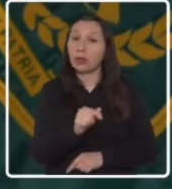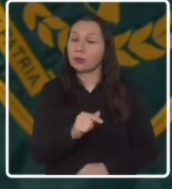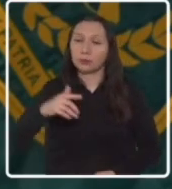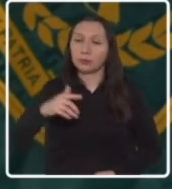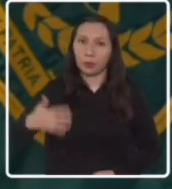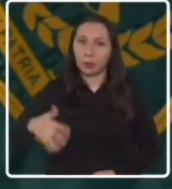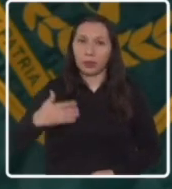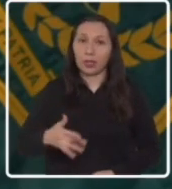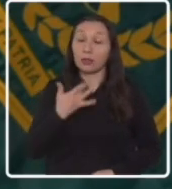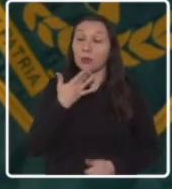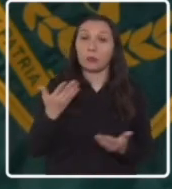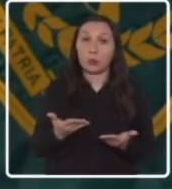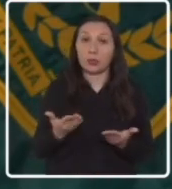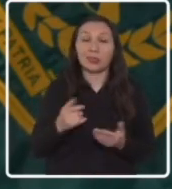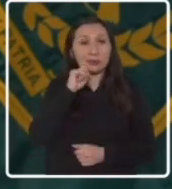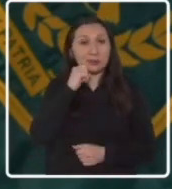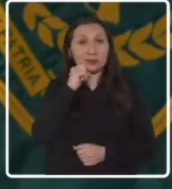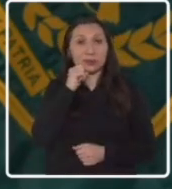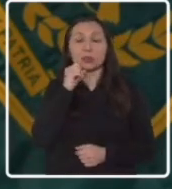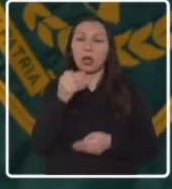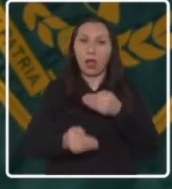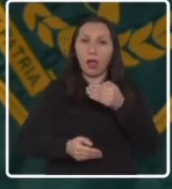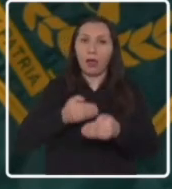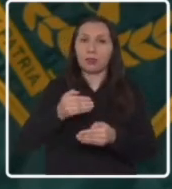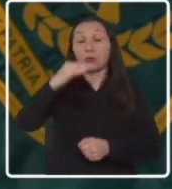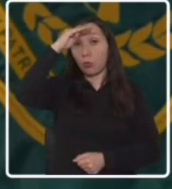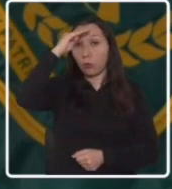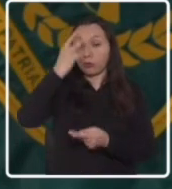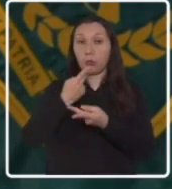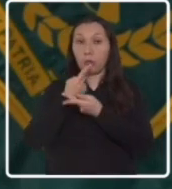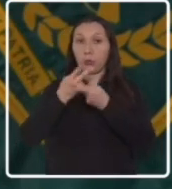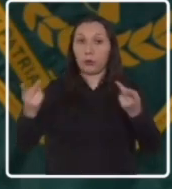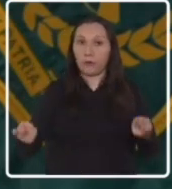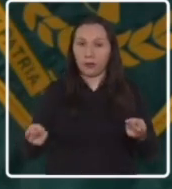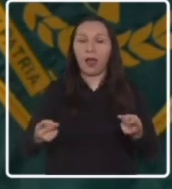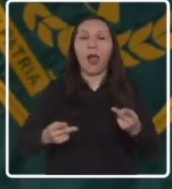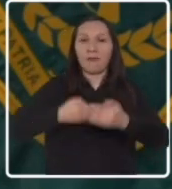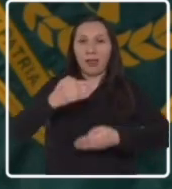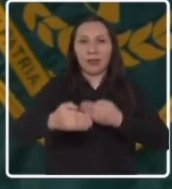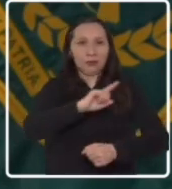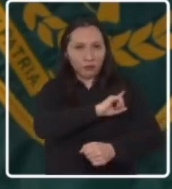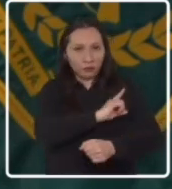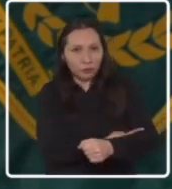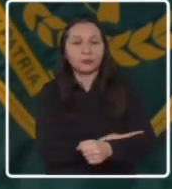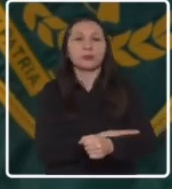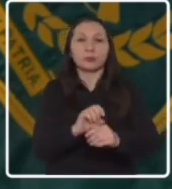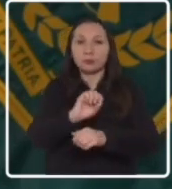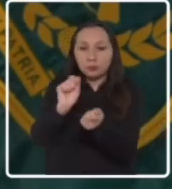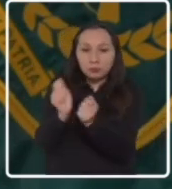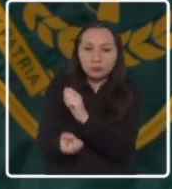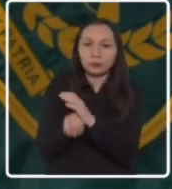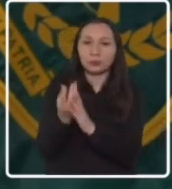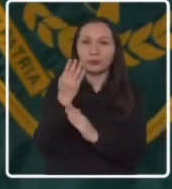fundamental, porque lo que significa es que avanzamos en confianza pública, avanzamos en fortalecimiento y